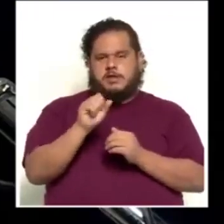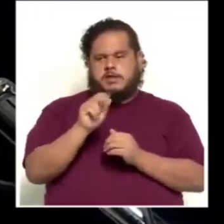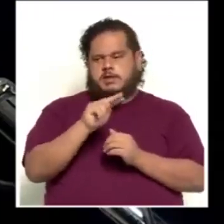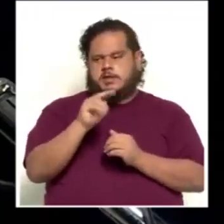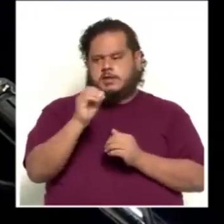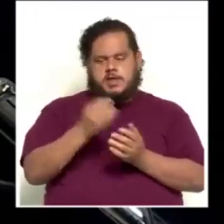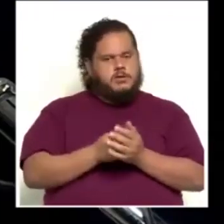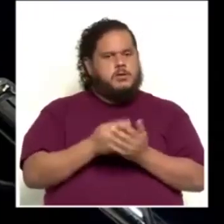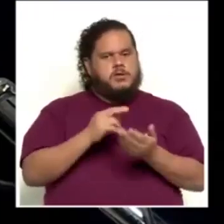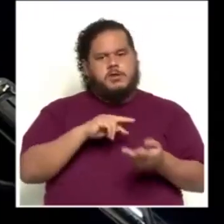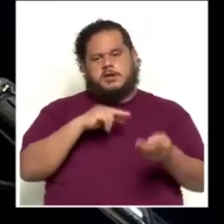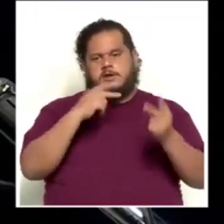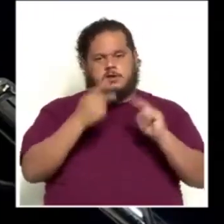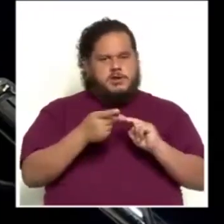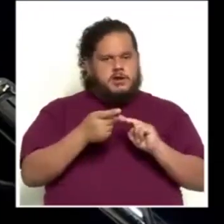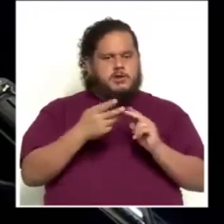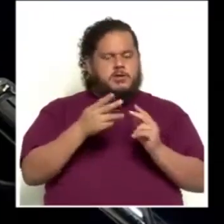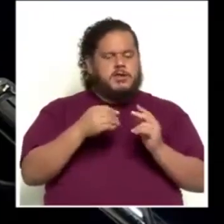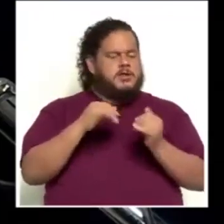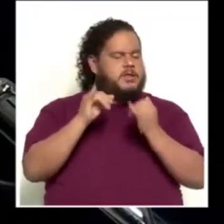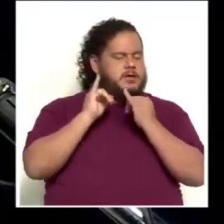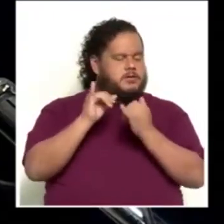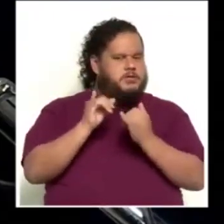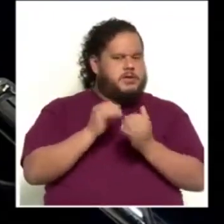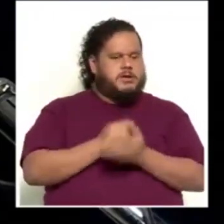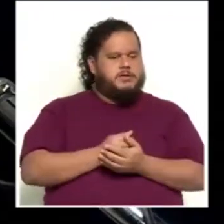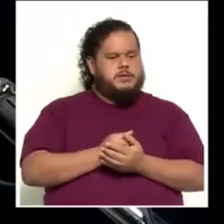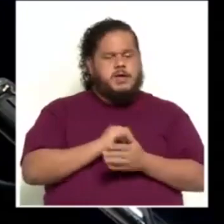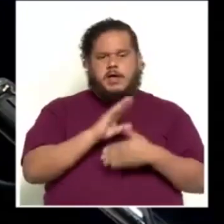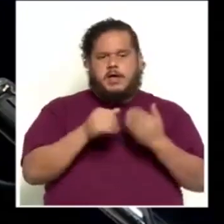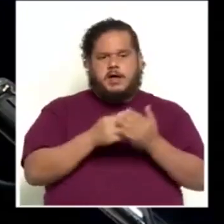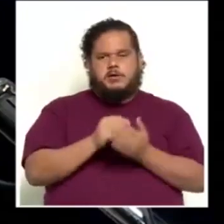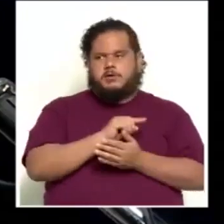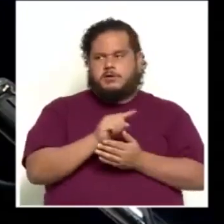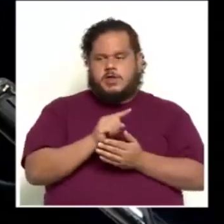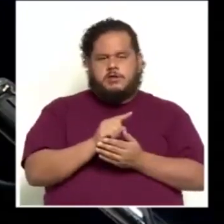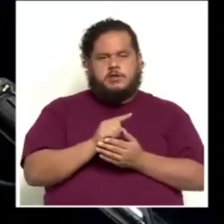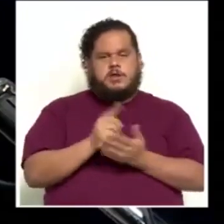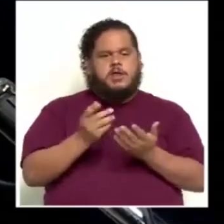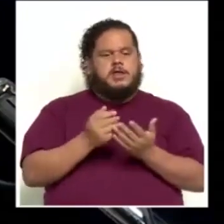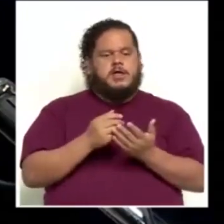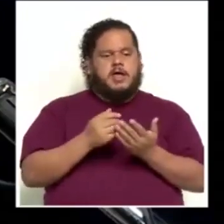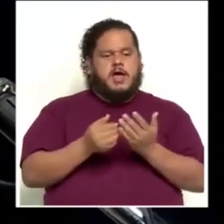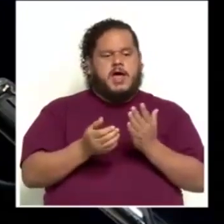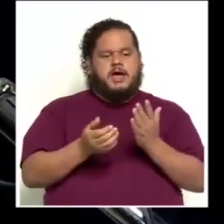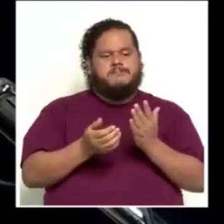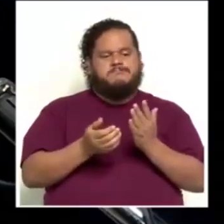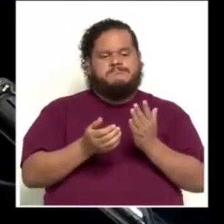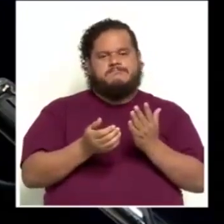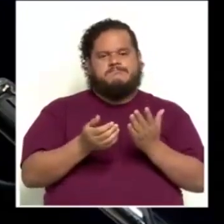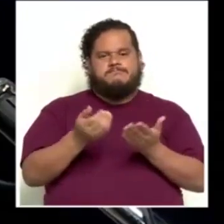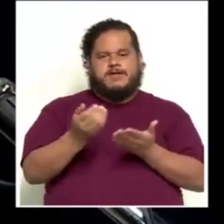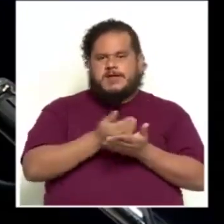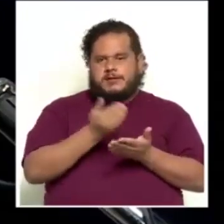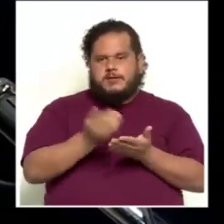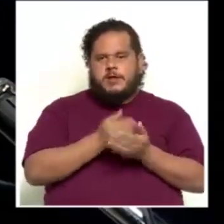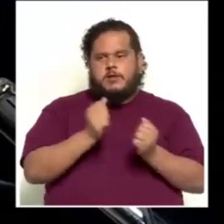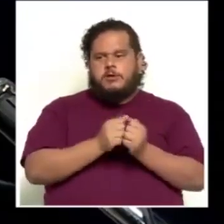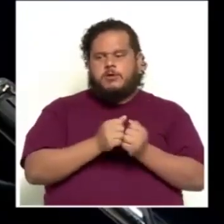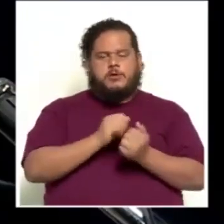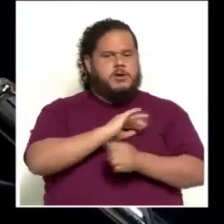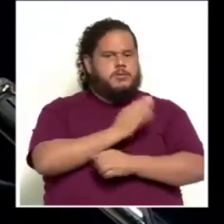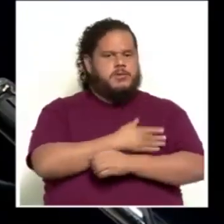revertirlo y de acusar e incluso condenar a todos aquellos que han lucrado con el poder tradicional. Entonces, cuidado,